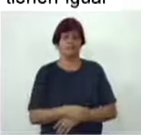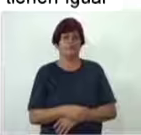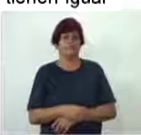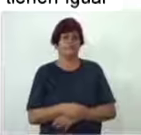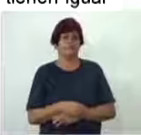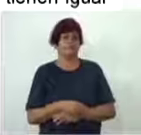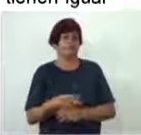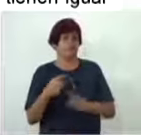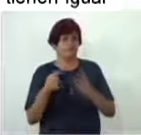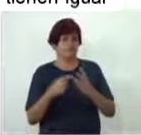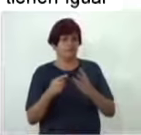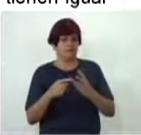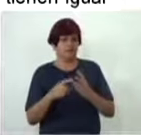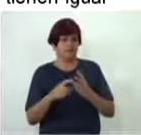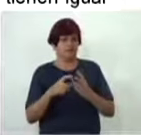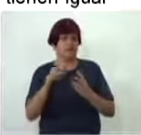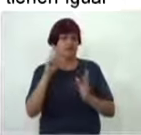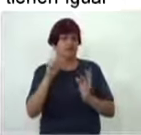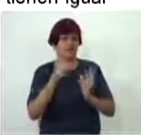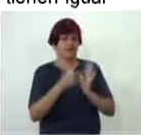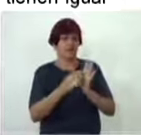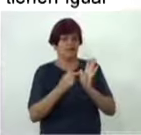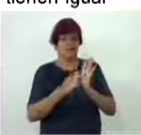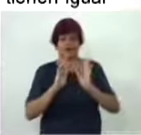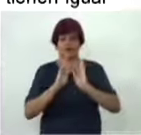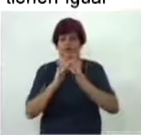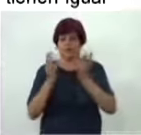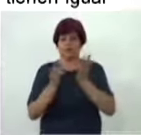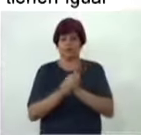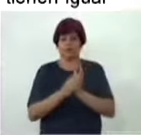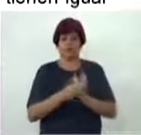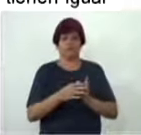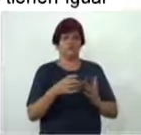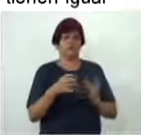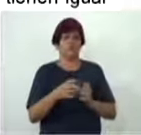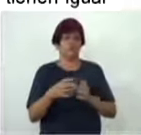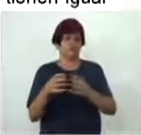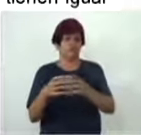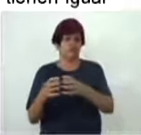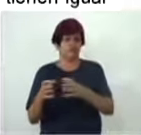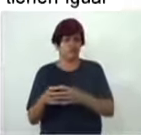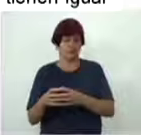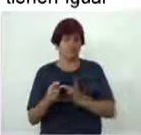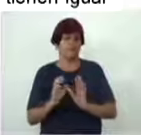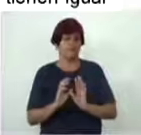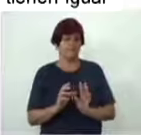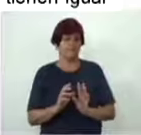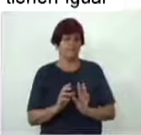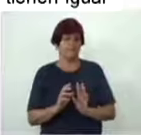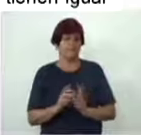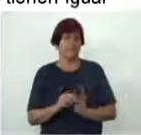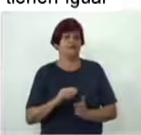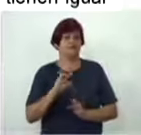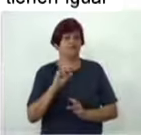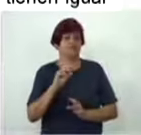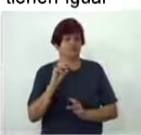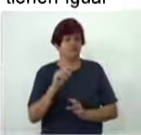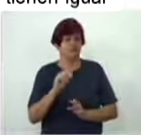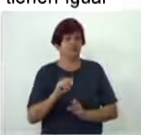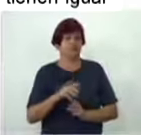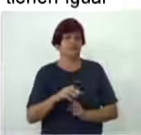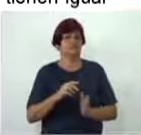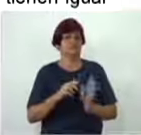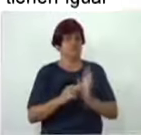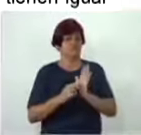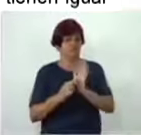el tercer paso, la clasificación de todos los elementos del conjunto a partir del criterio dado. Se promueve y se tienen en cuenta